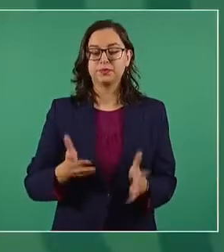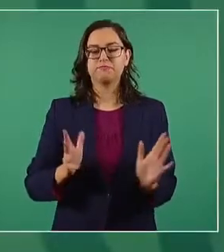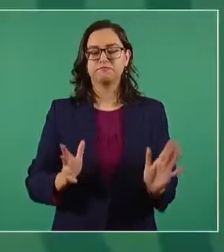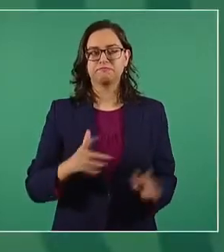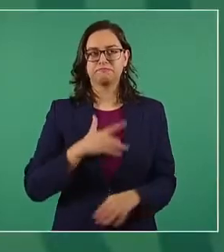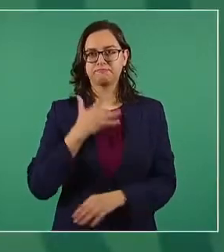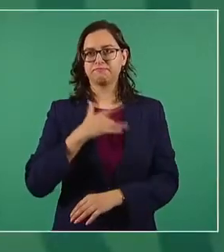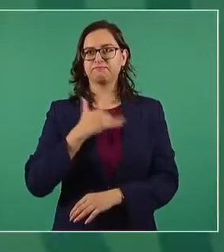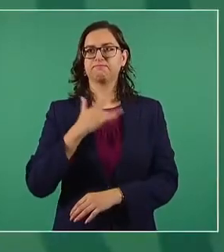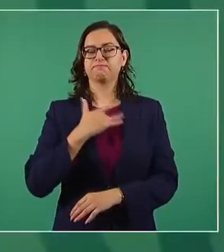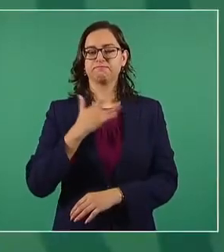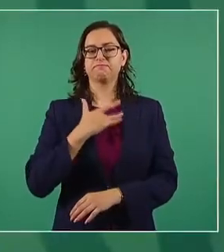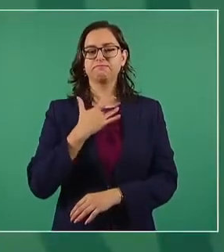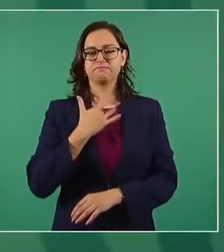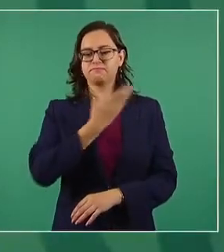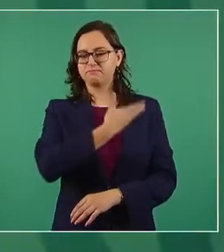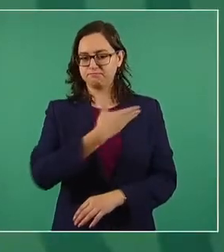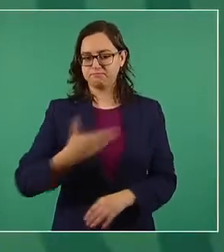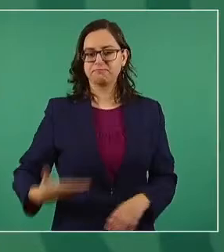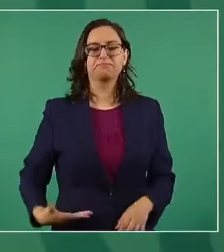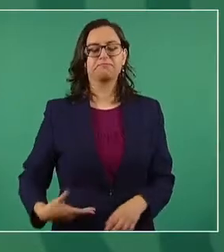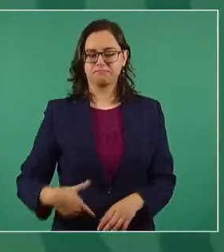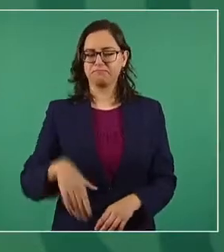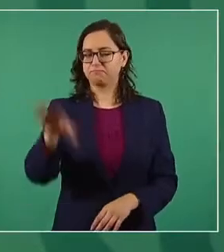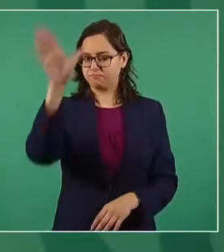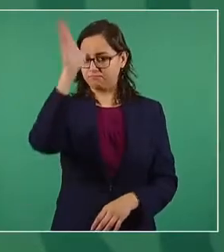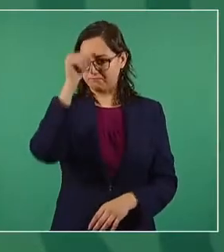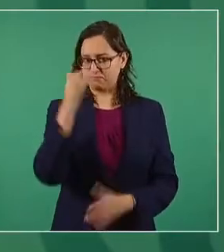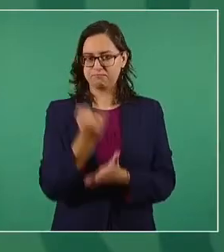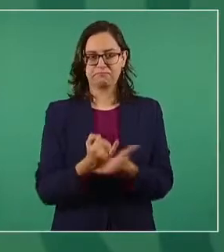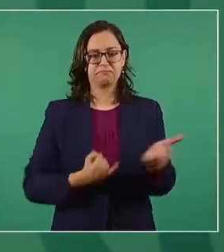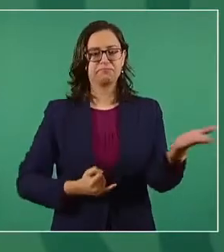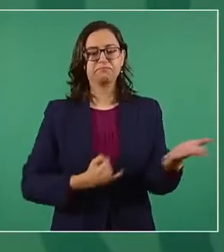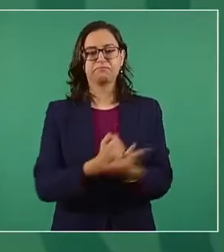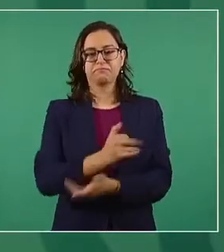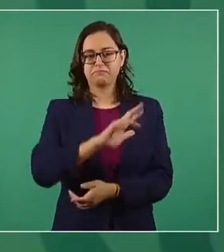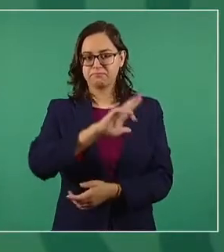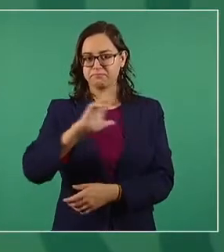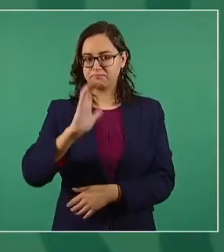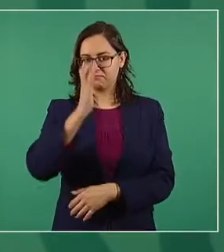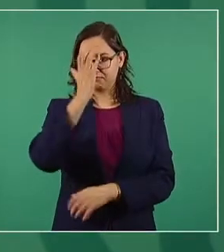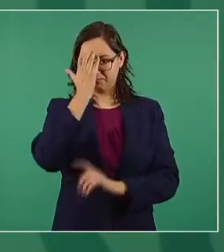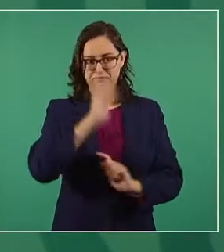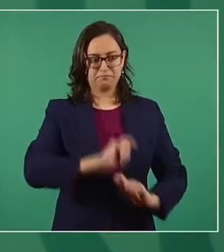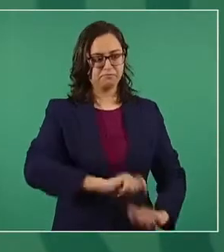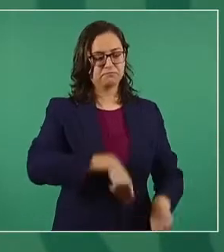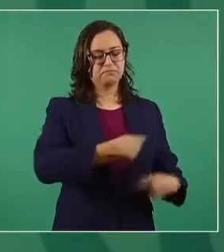presidencial, el que se entregaran estos reconocimientos a